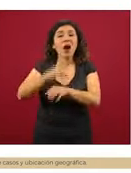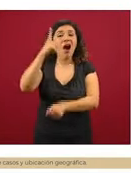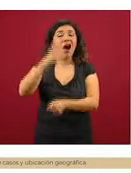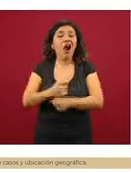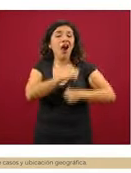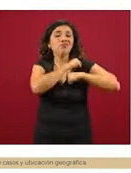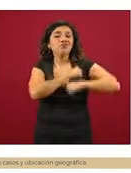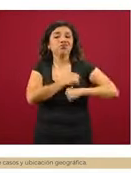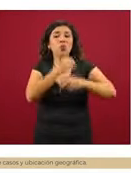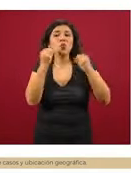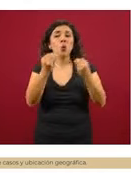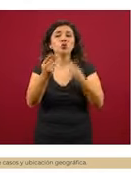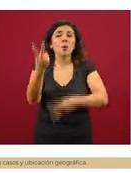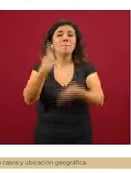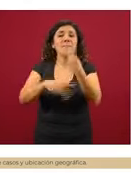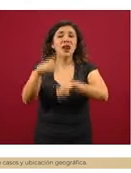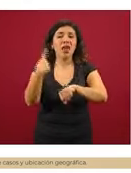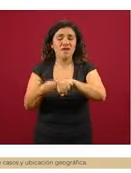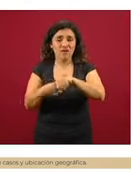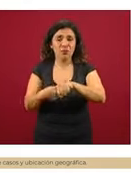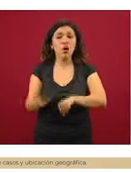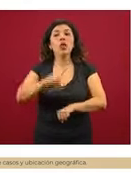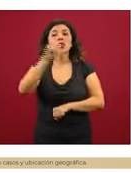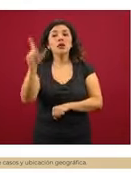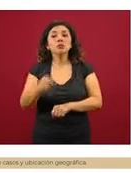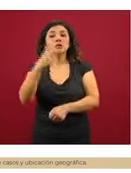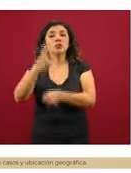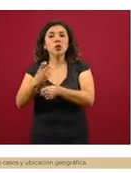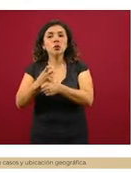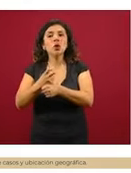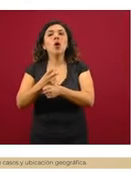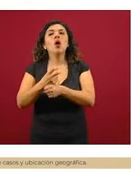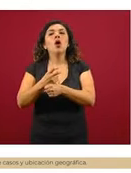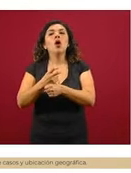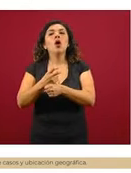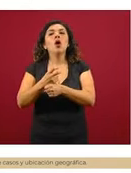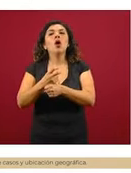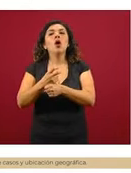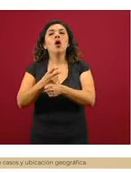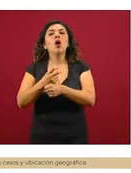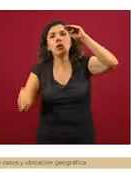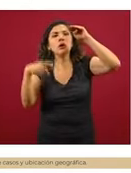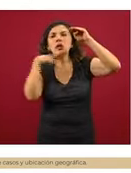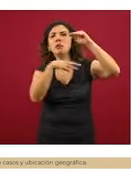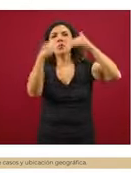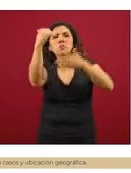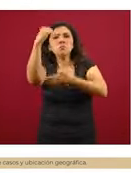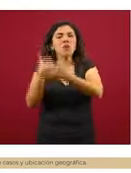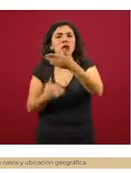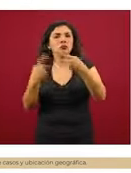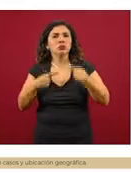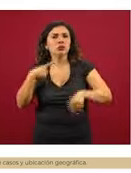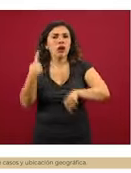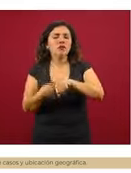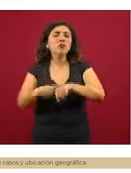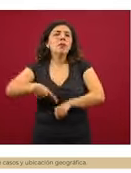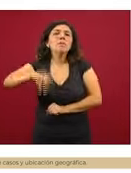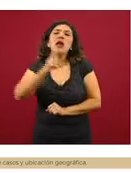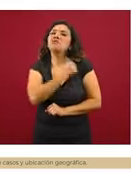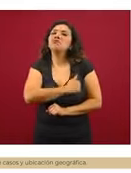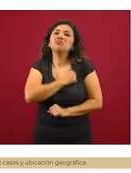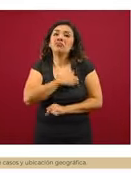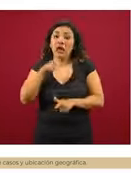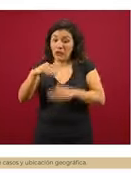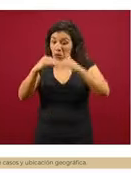carga importante, pero asimismo viene luego una desaceleración y un descenso importante, pero que lamentablemente no se ha